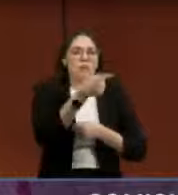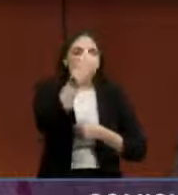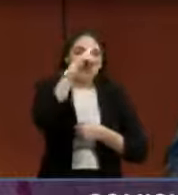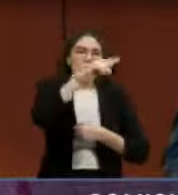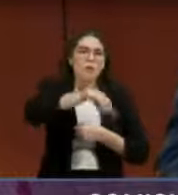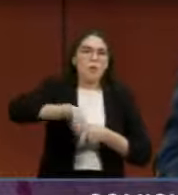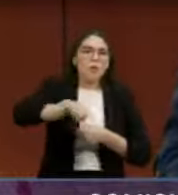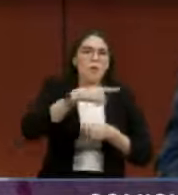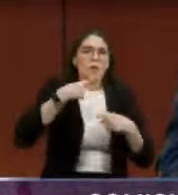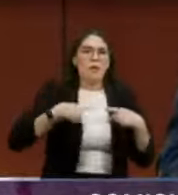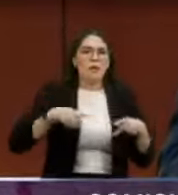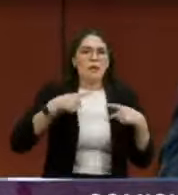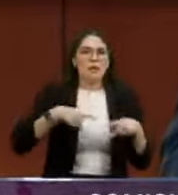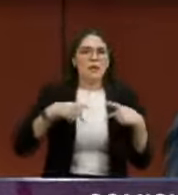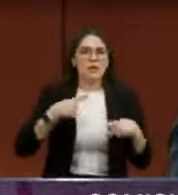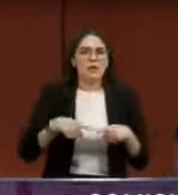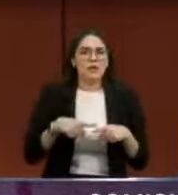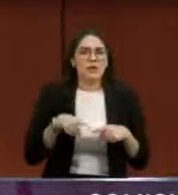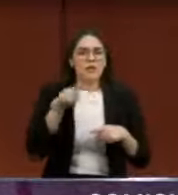a la bandera que están